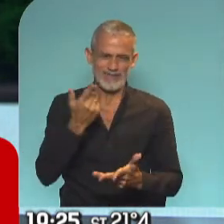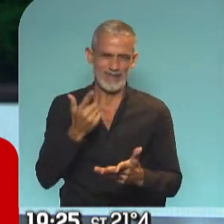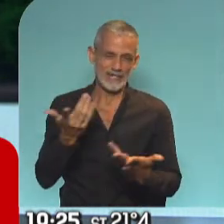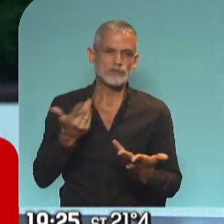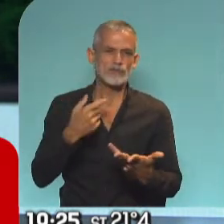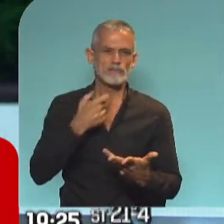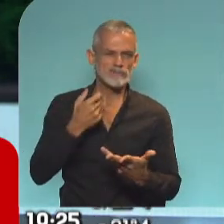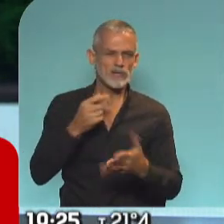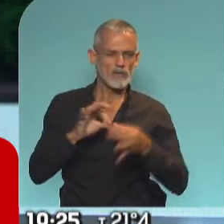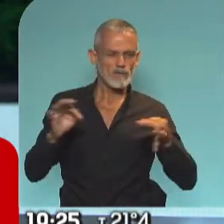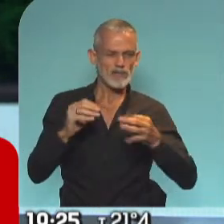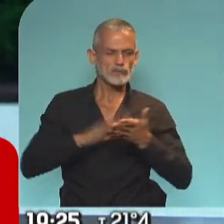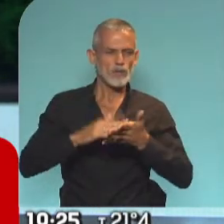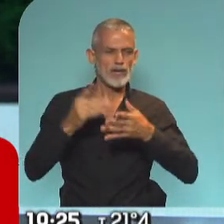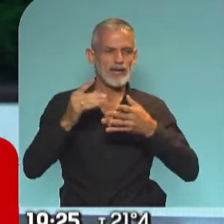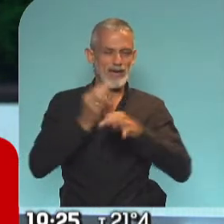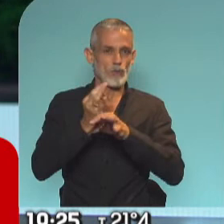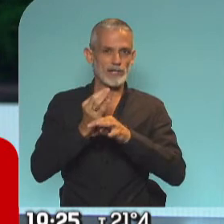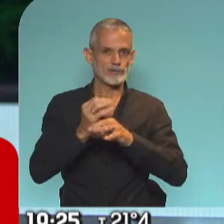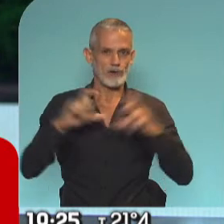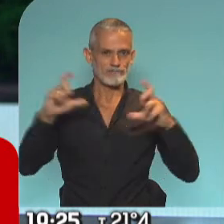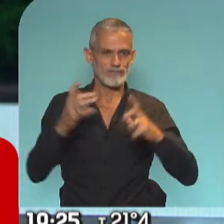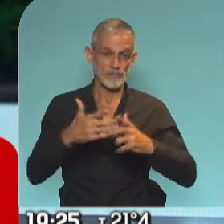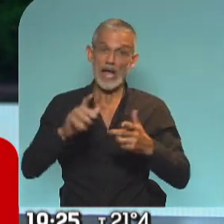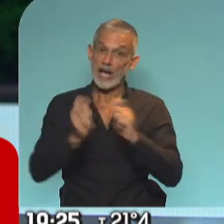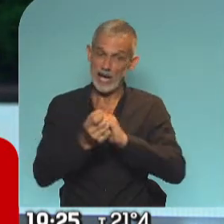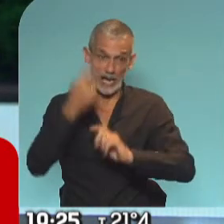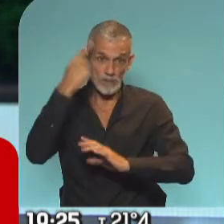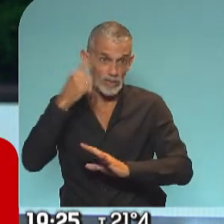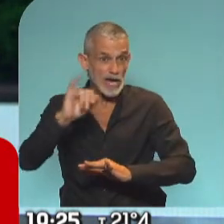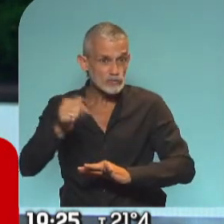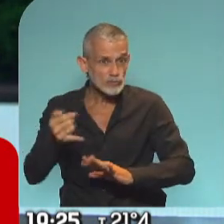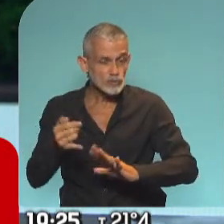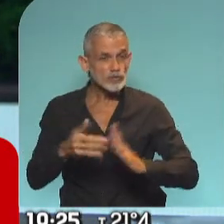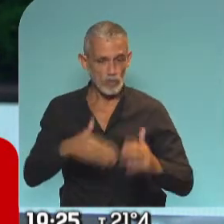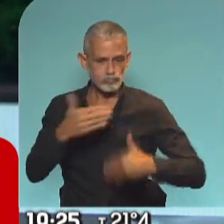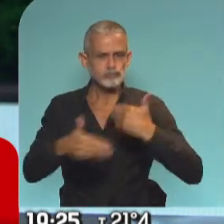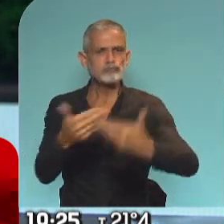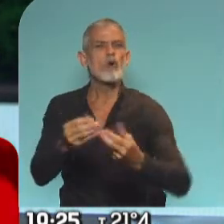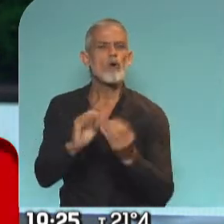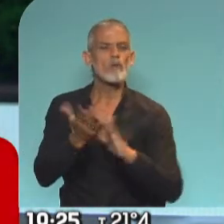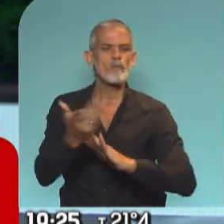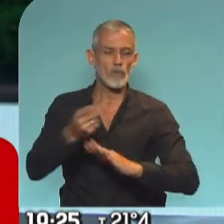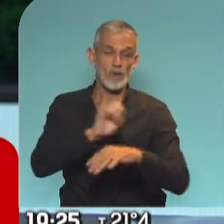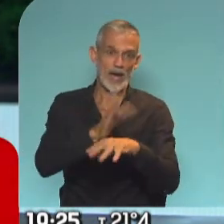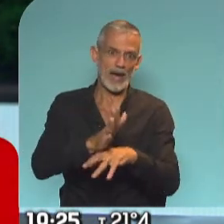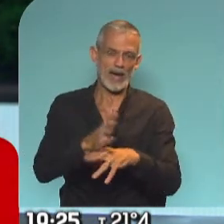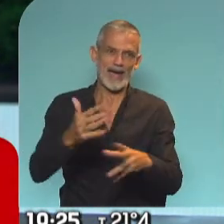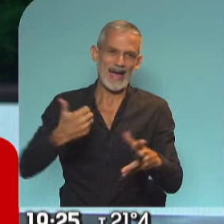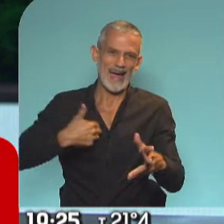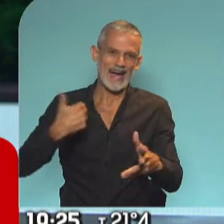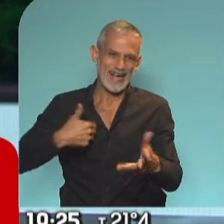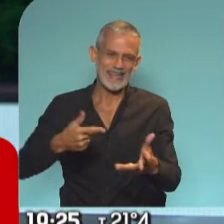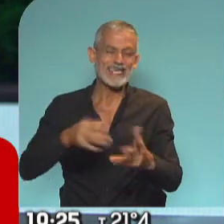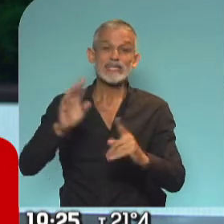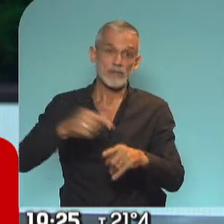una premisa en torno a la educación. Pero sí es cierto que hay un cambio de postura y hay una evolución de cómo tratamos a la pandemia en el país, así como hay una